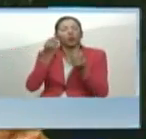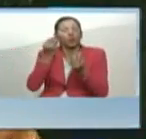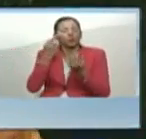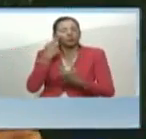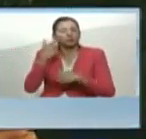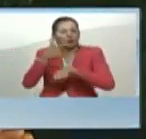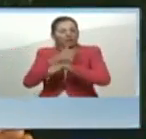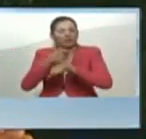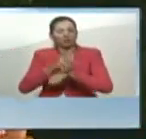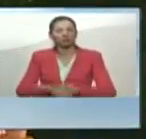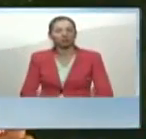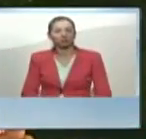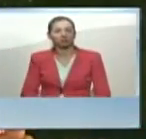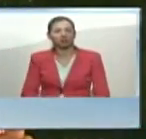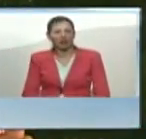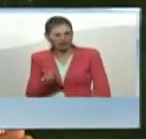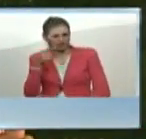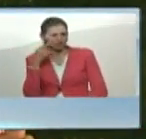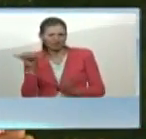¿Cómo gobiernan aquí inclusive?